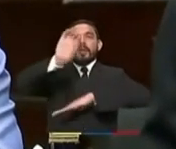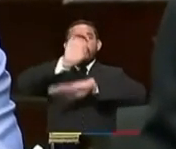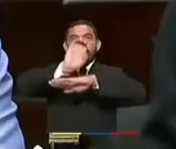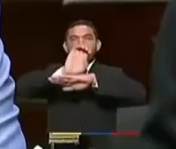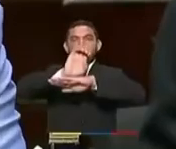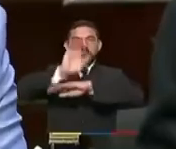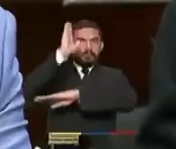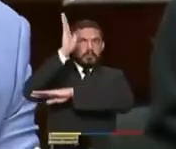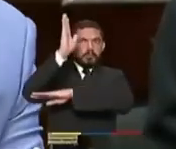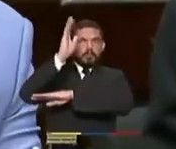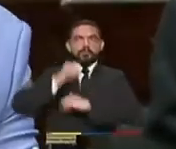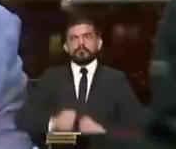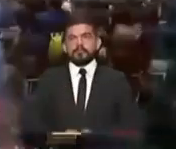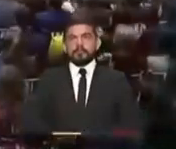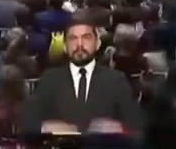República del Ecuador.